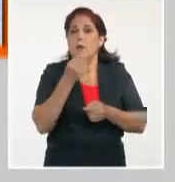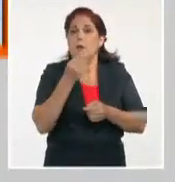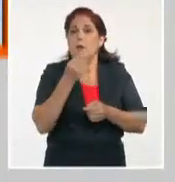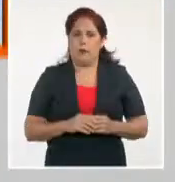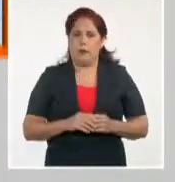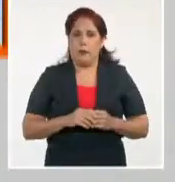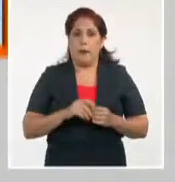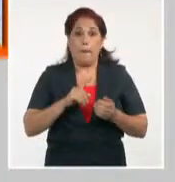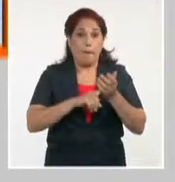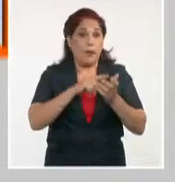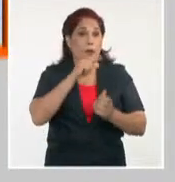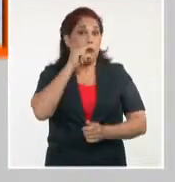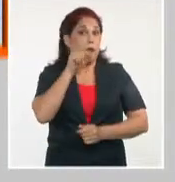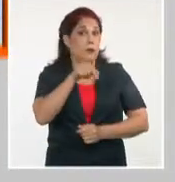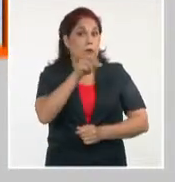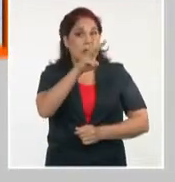Betancur,